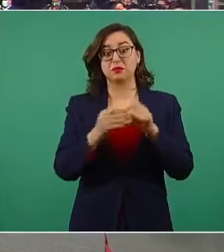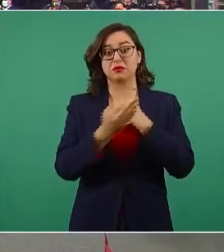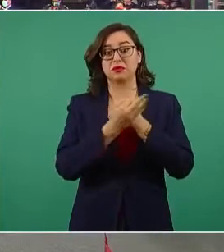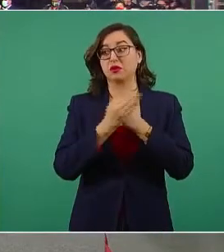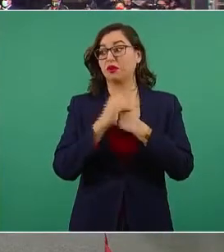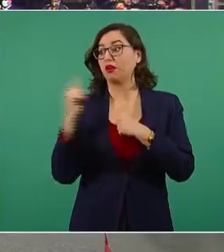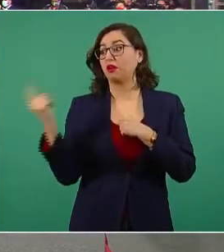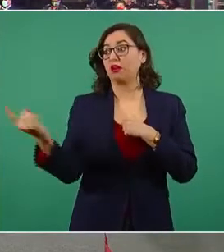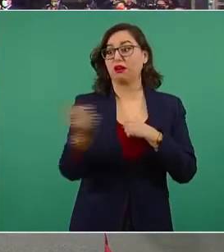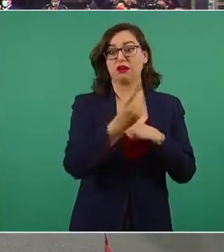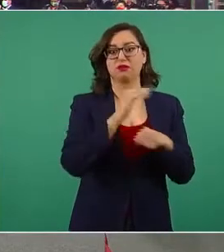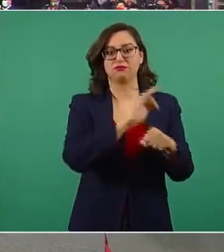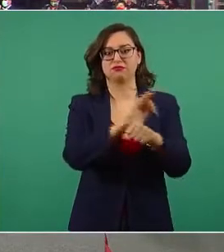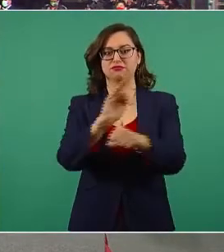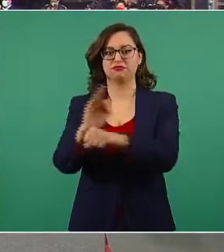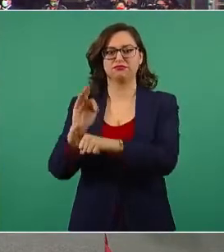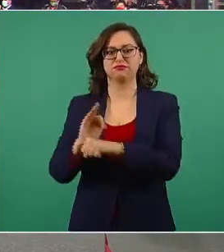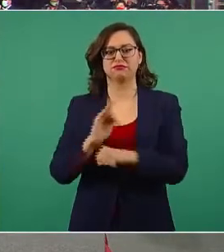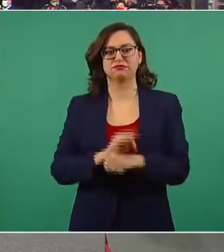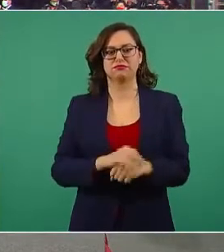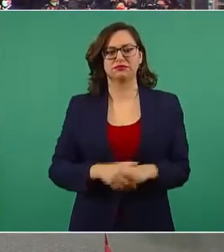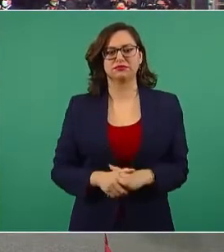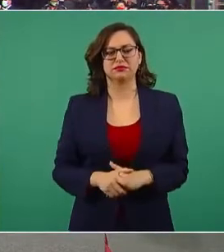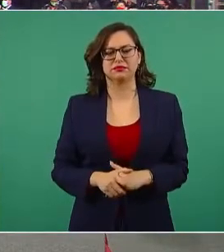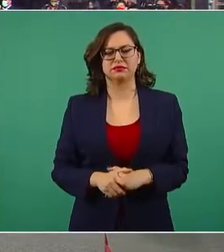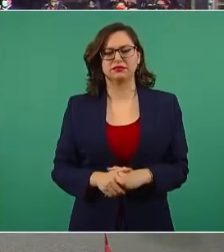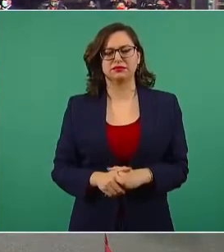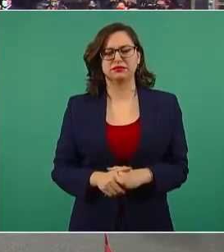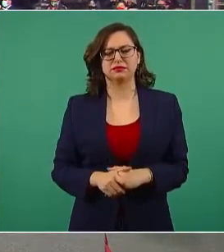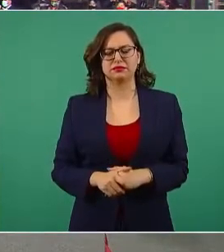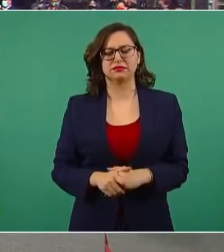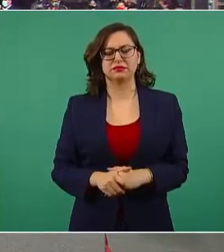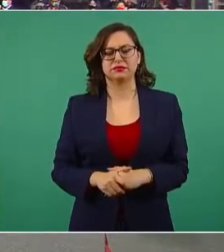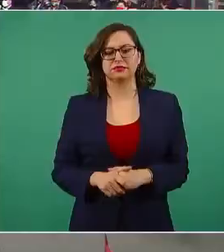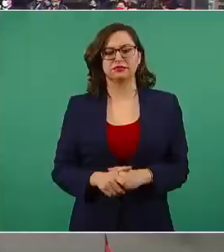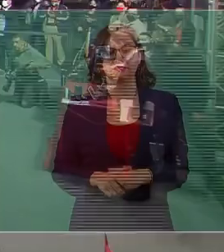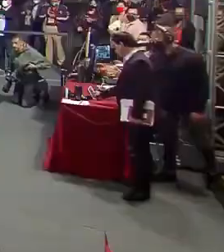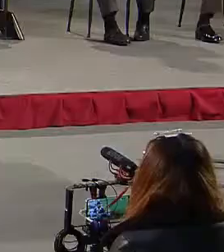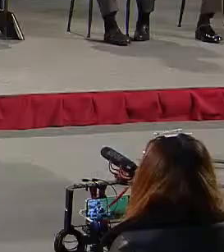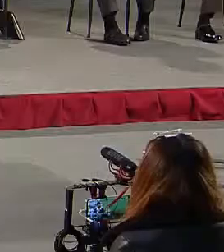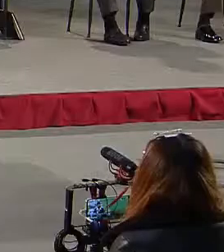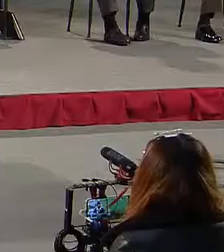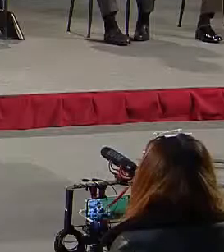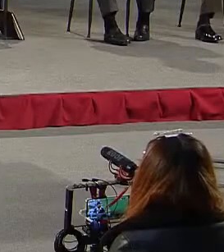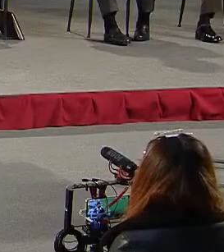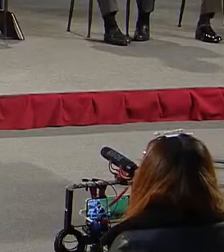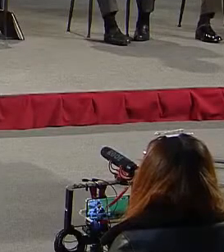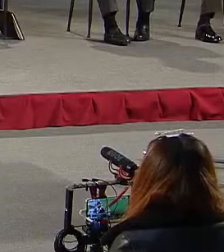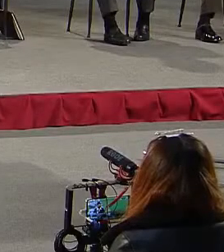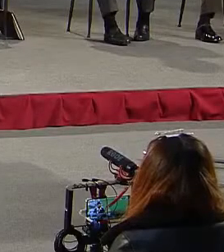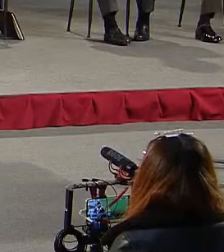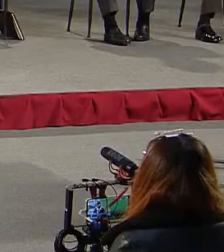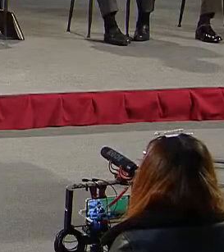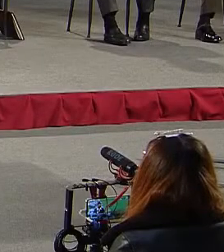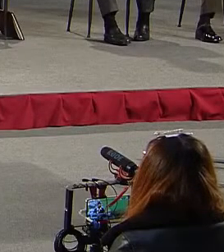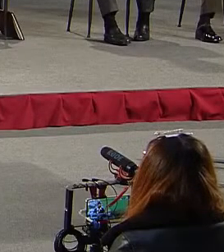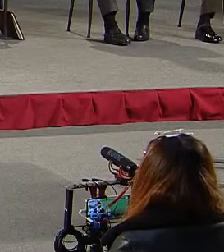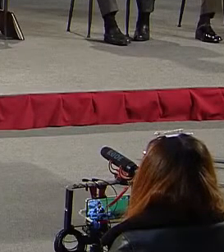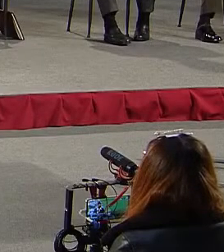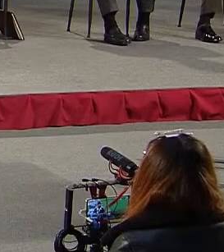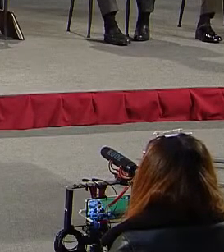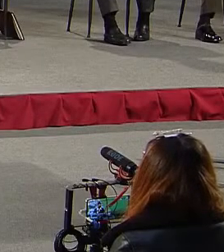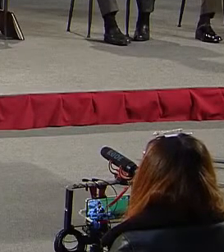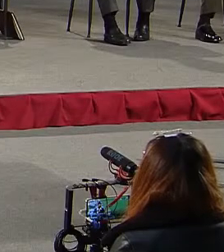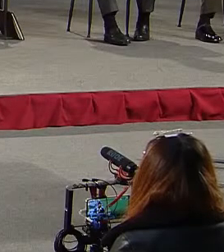protegiéndonos. Es una situación que realmente vale la pena y que no vamos a olvidar por lo oportuno